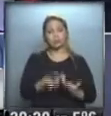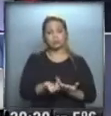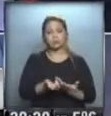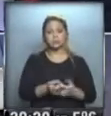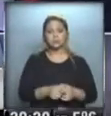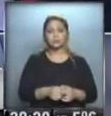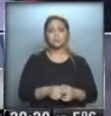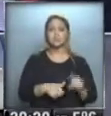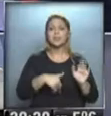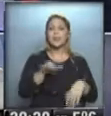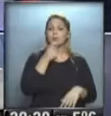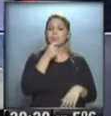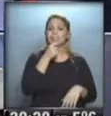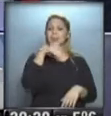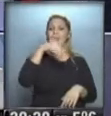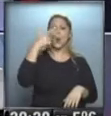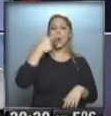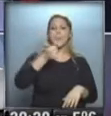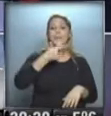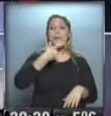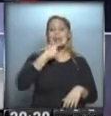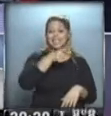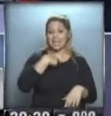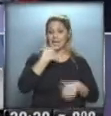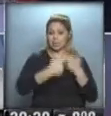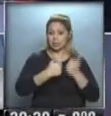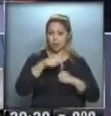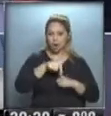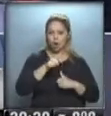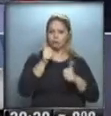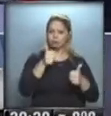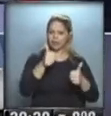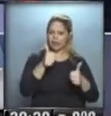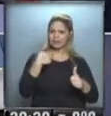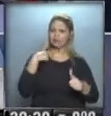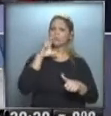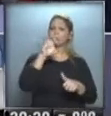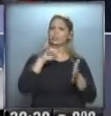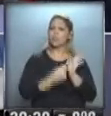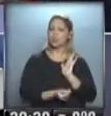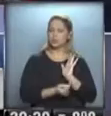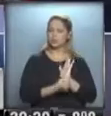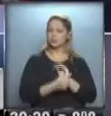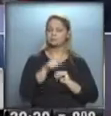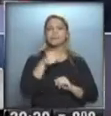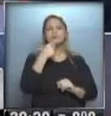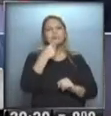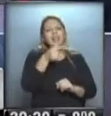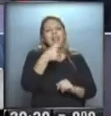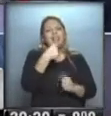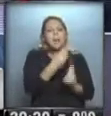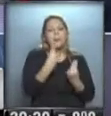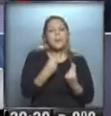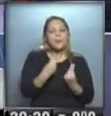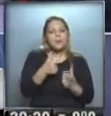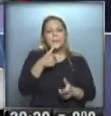Sobre todo el candidato Sergio Massa, que fue un candidato exitoso en la provincia de Buenos Aires. ¿Por qué se hablaba? ¿Por qué